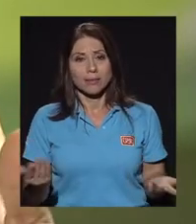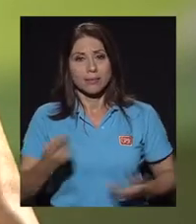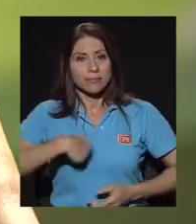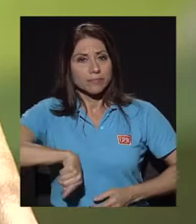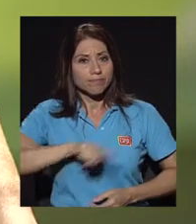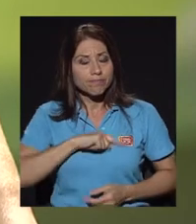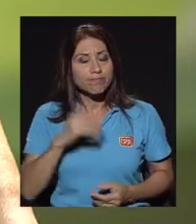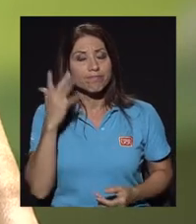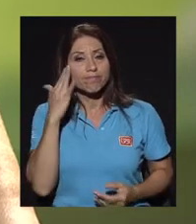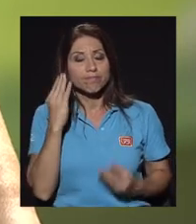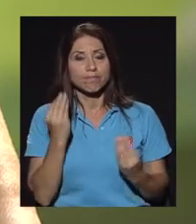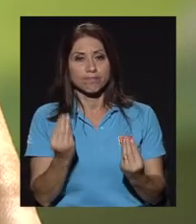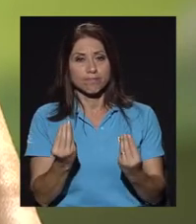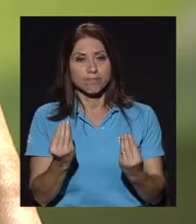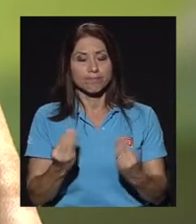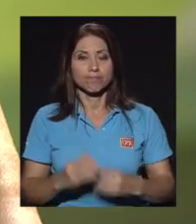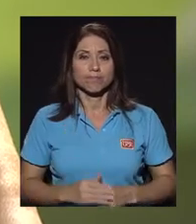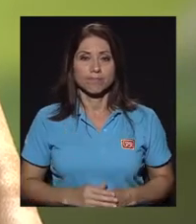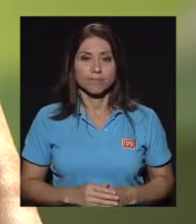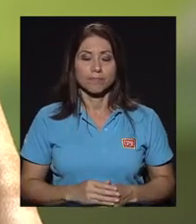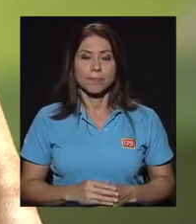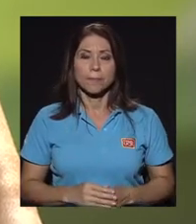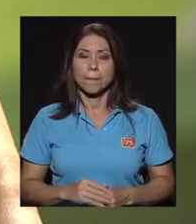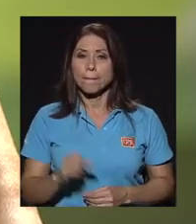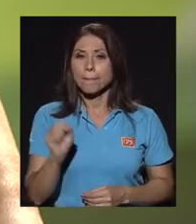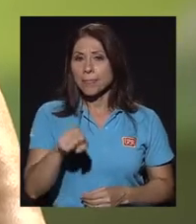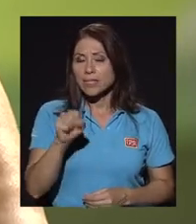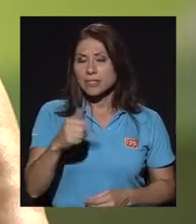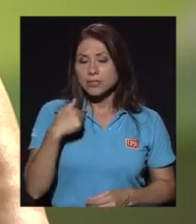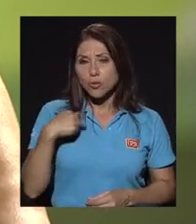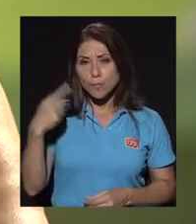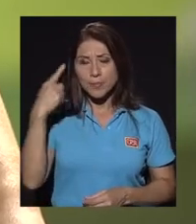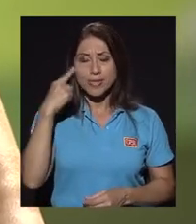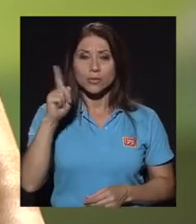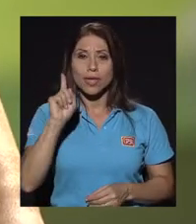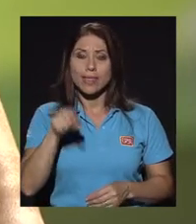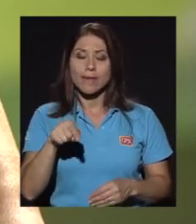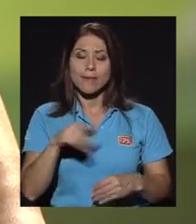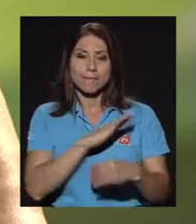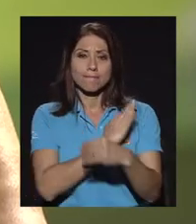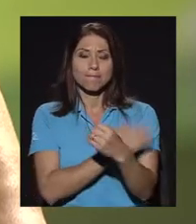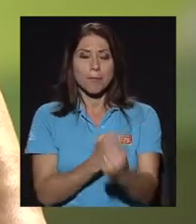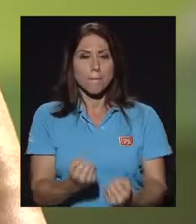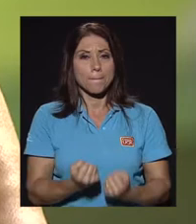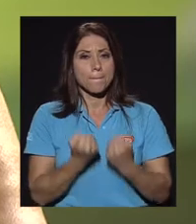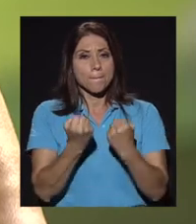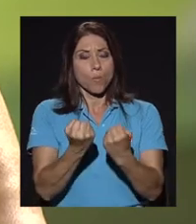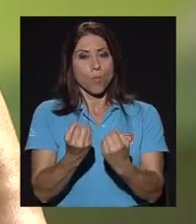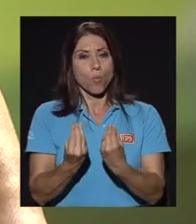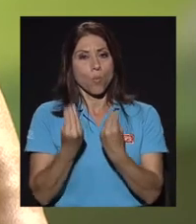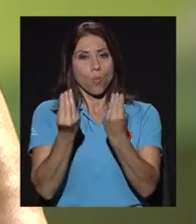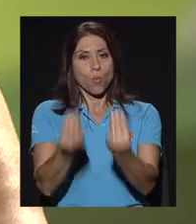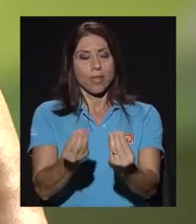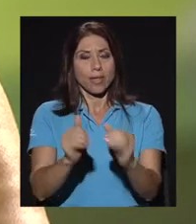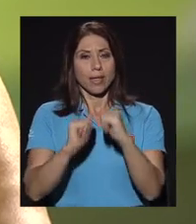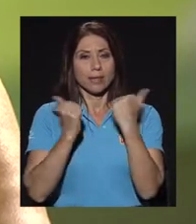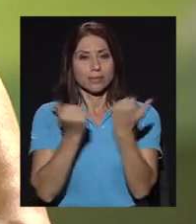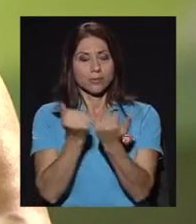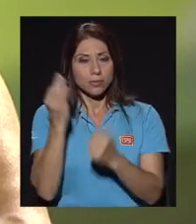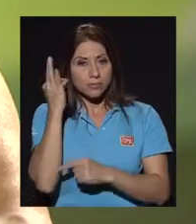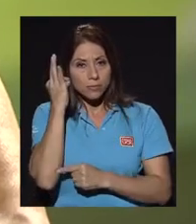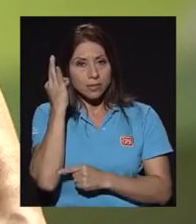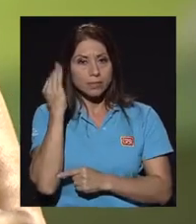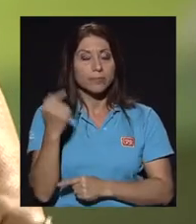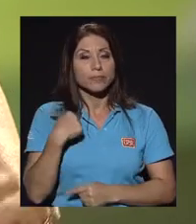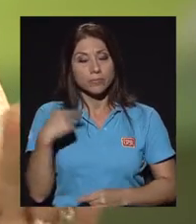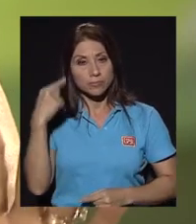nos preocupamos mucho. Sí pienso que hay que empoderar mucho las asociaciones de mujer. Yo